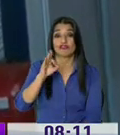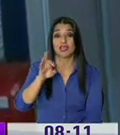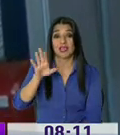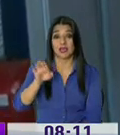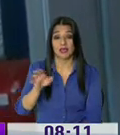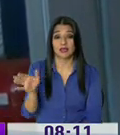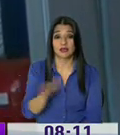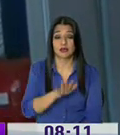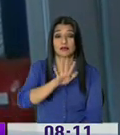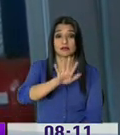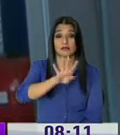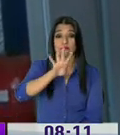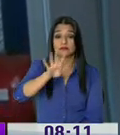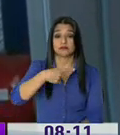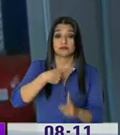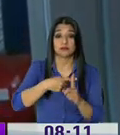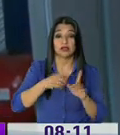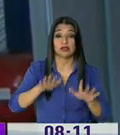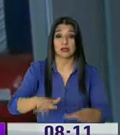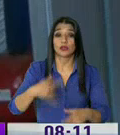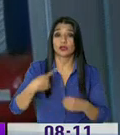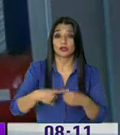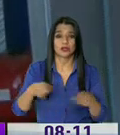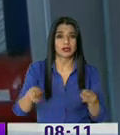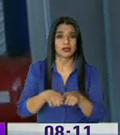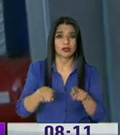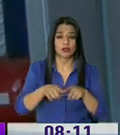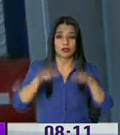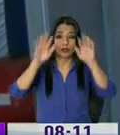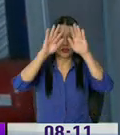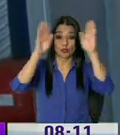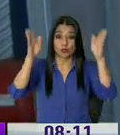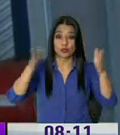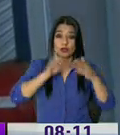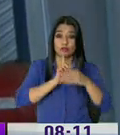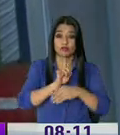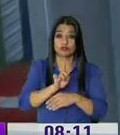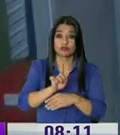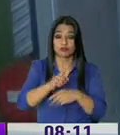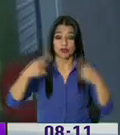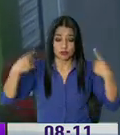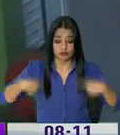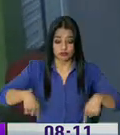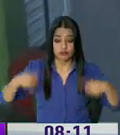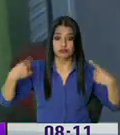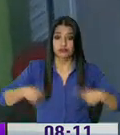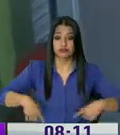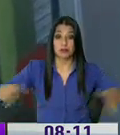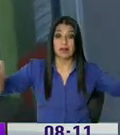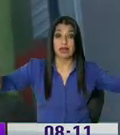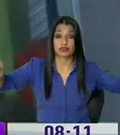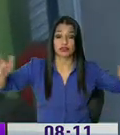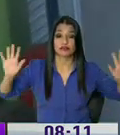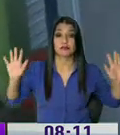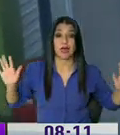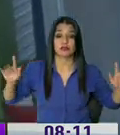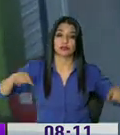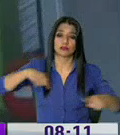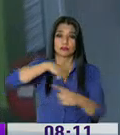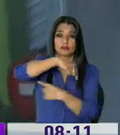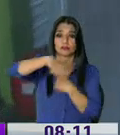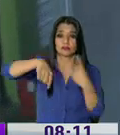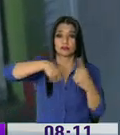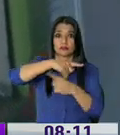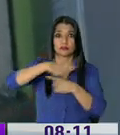54 mercados del Distrito Metropolitano, van a pasar por un túnel de desinfección. Lo que tienen que hacer es abrir los brazos y dar una vuelta rápida.